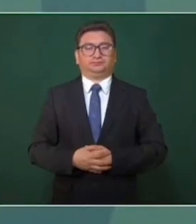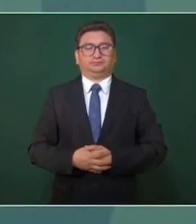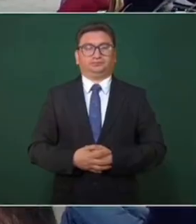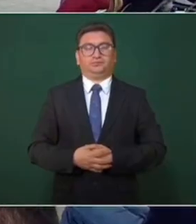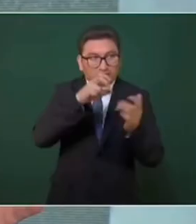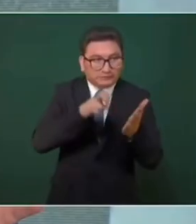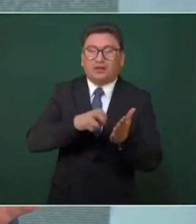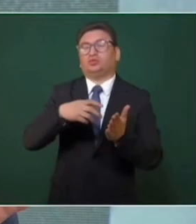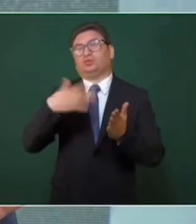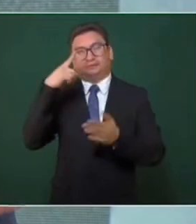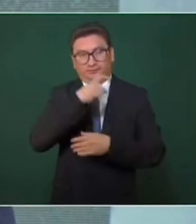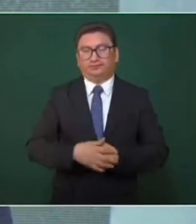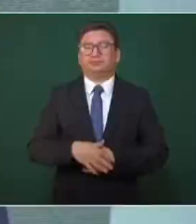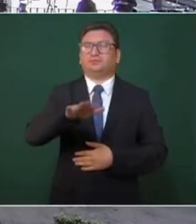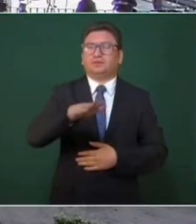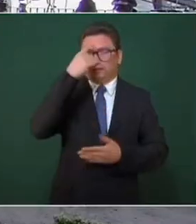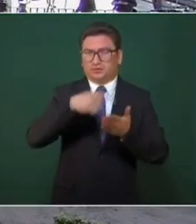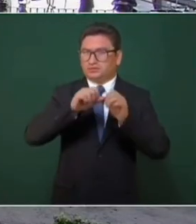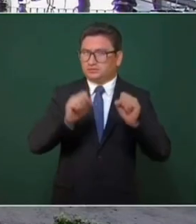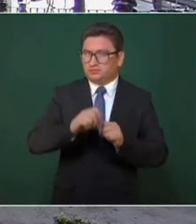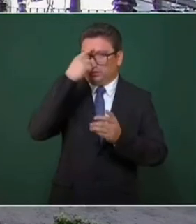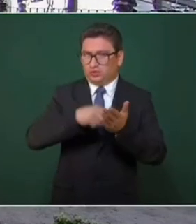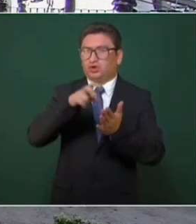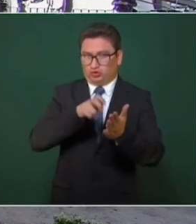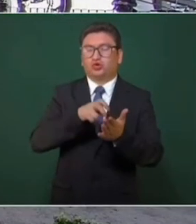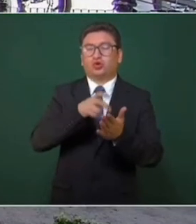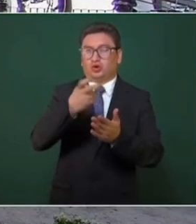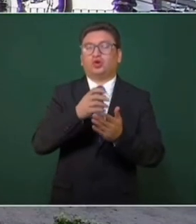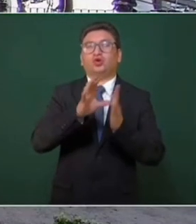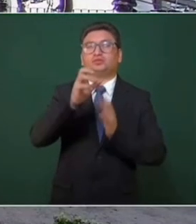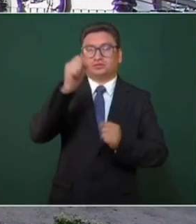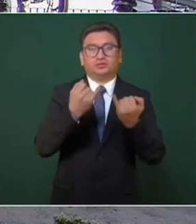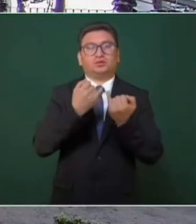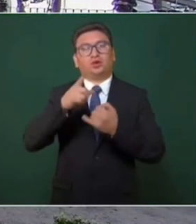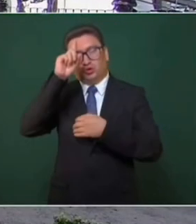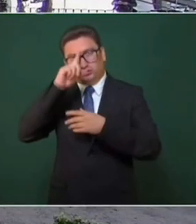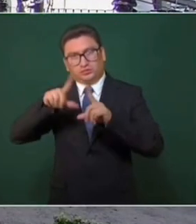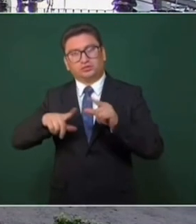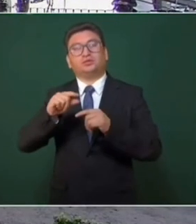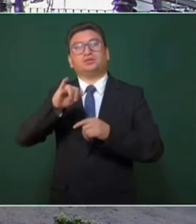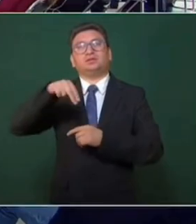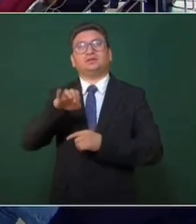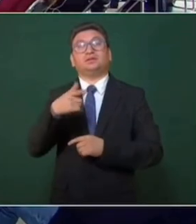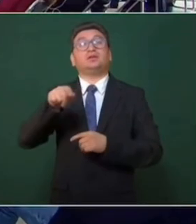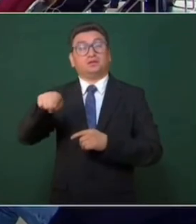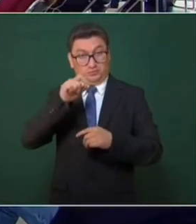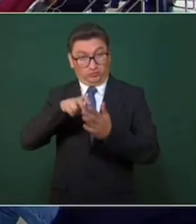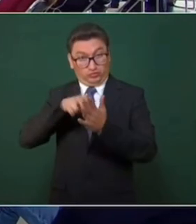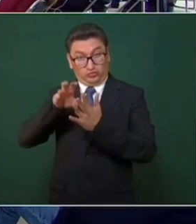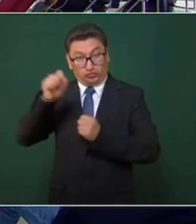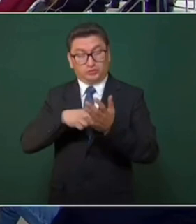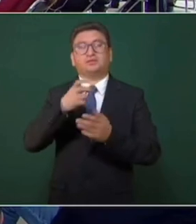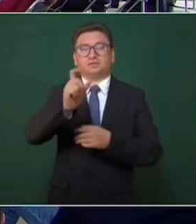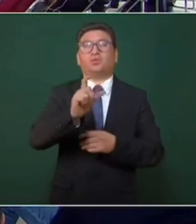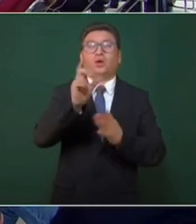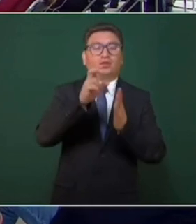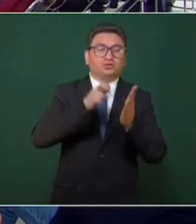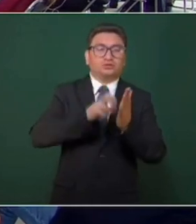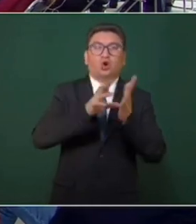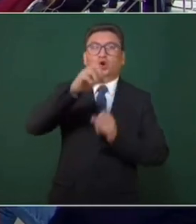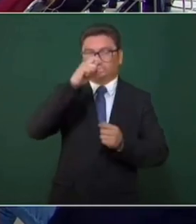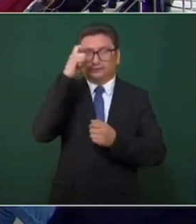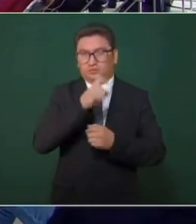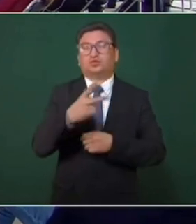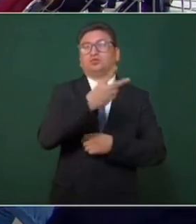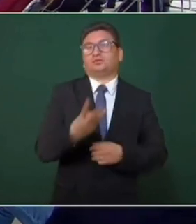Es uno por uno. Creo que en el caso del sistema sí tiene que ser reforma constitucional. No sé si del Consejo Nacional de Población, que tendría que ir al INEGIT y también tendría que hacer reforma constitucional. Sí, lo que es reforma constitucional es muy difícil